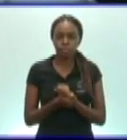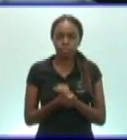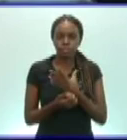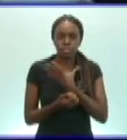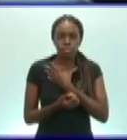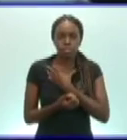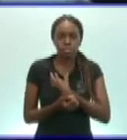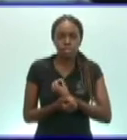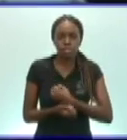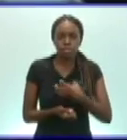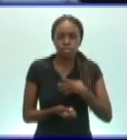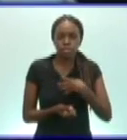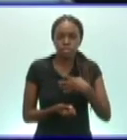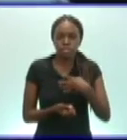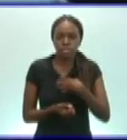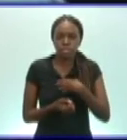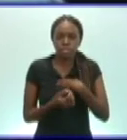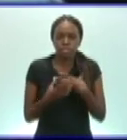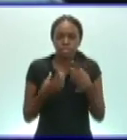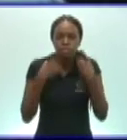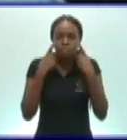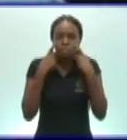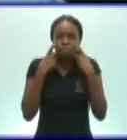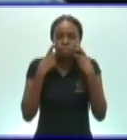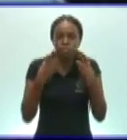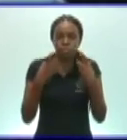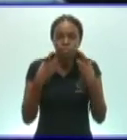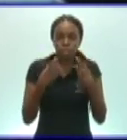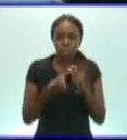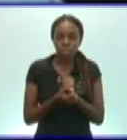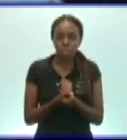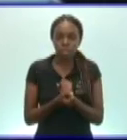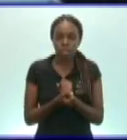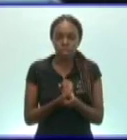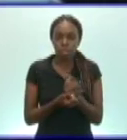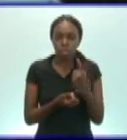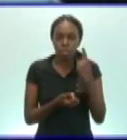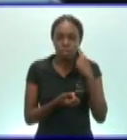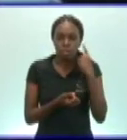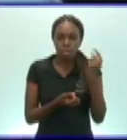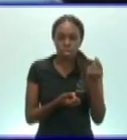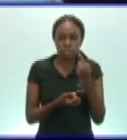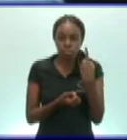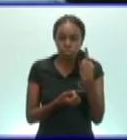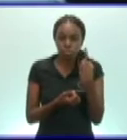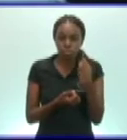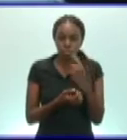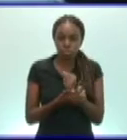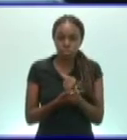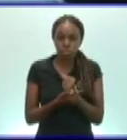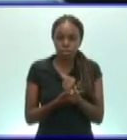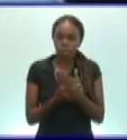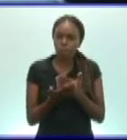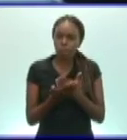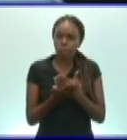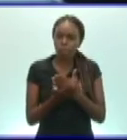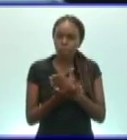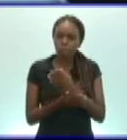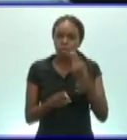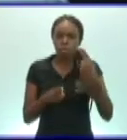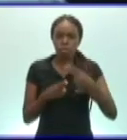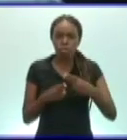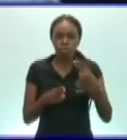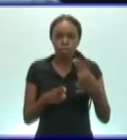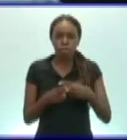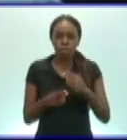sentimiento tan entrañable, tan intenso. Lo veía no solamente como un continuador de su nombre,